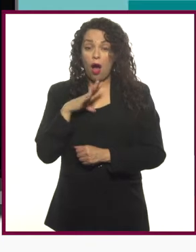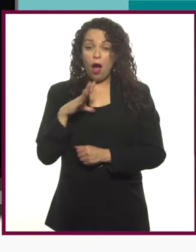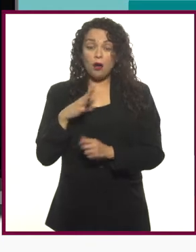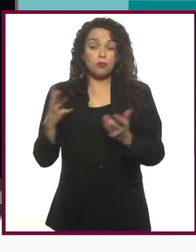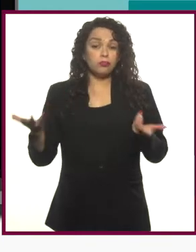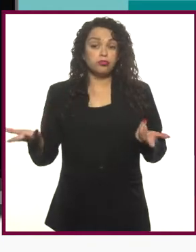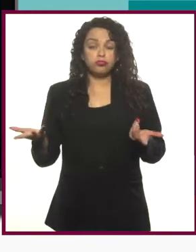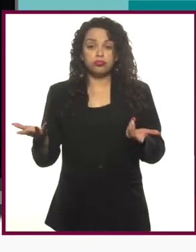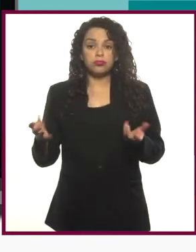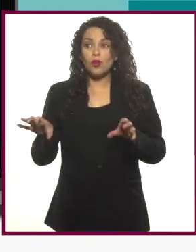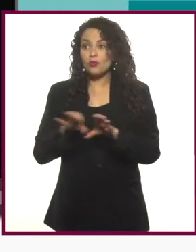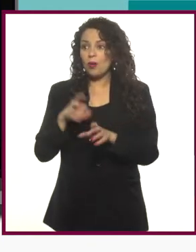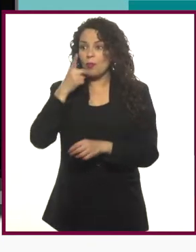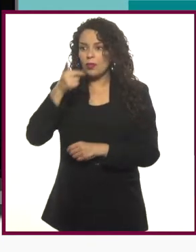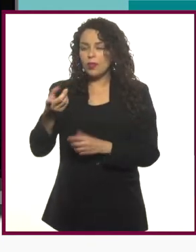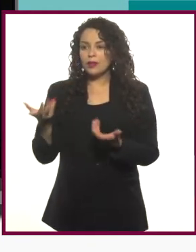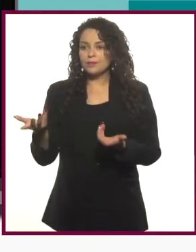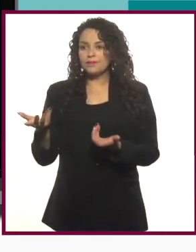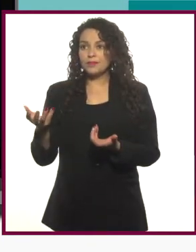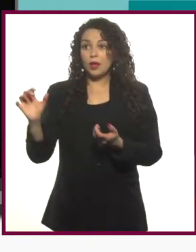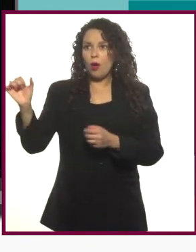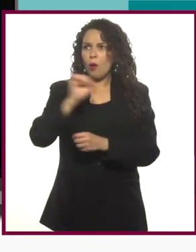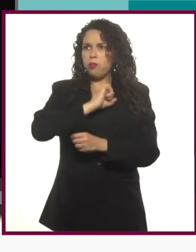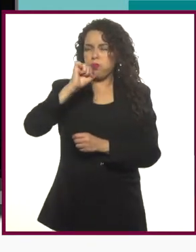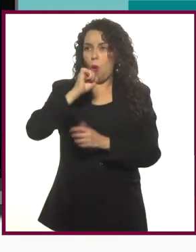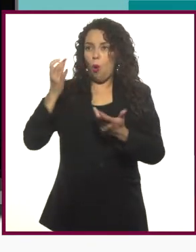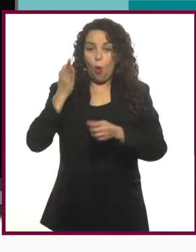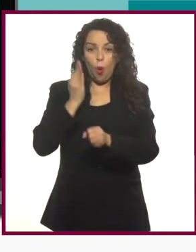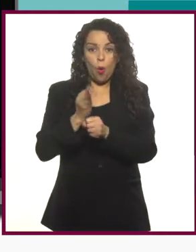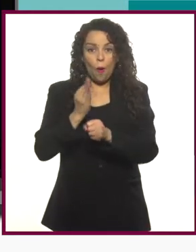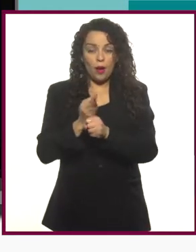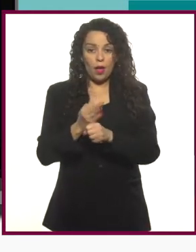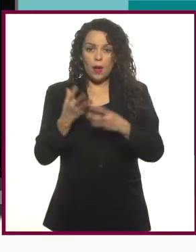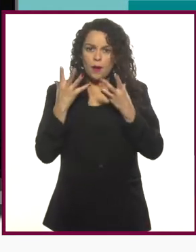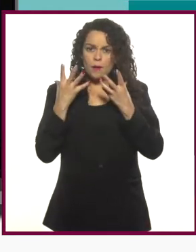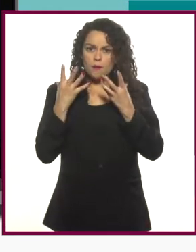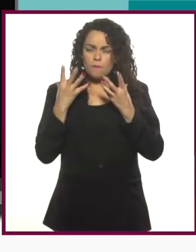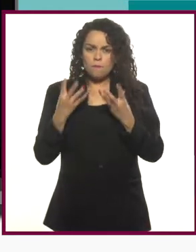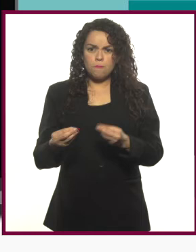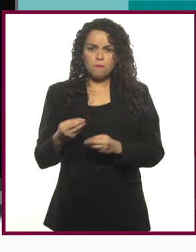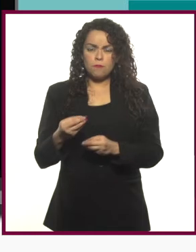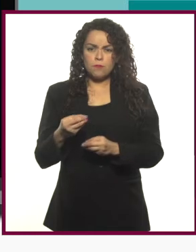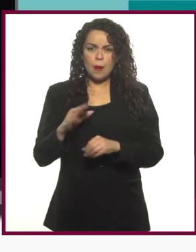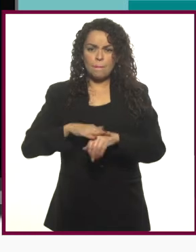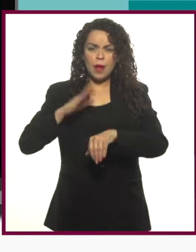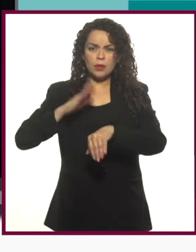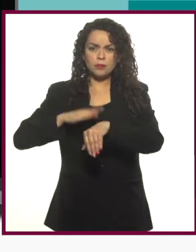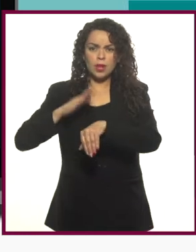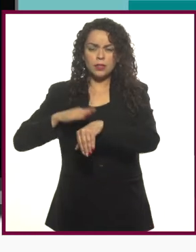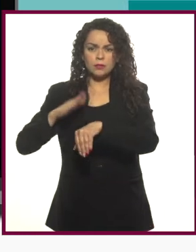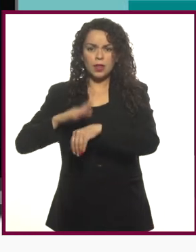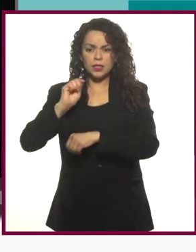México hay no sé si llamarle boom, pero hay un auge,